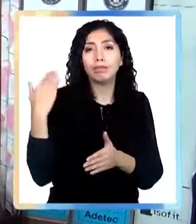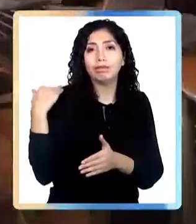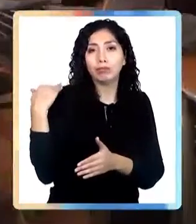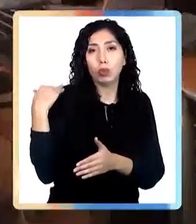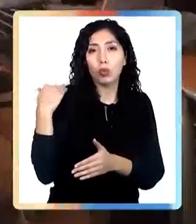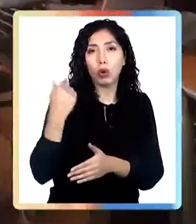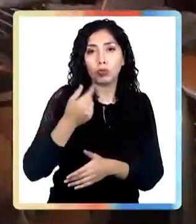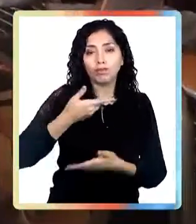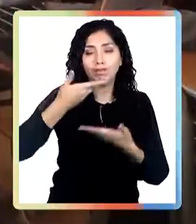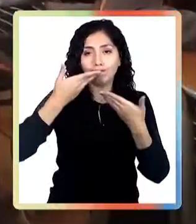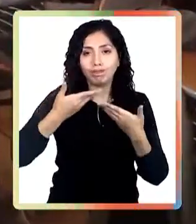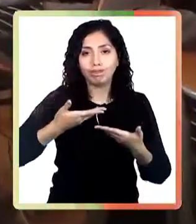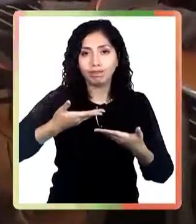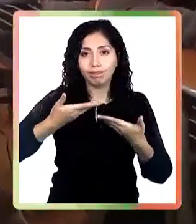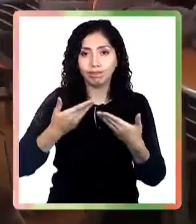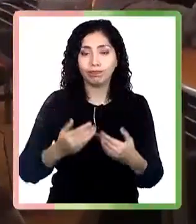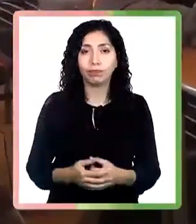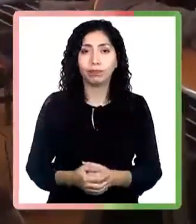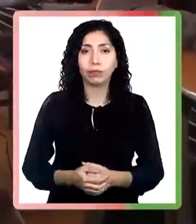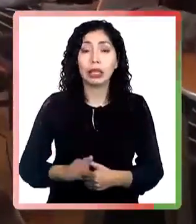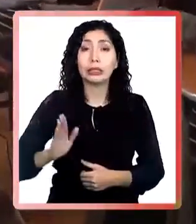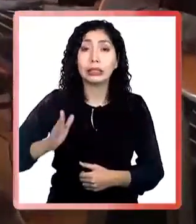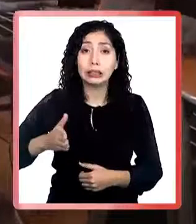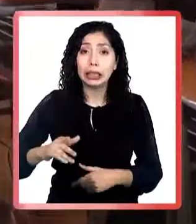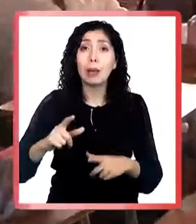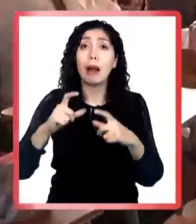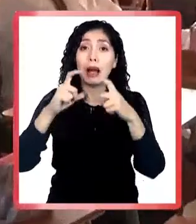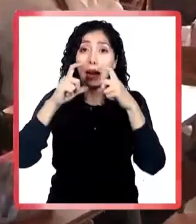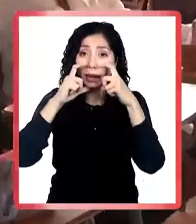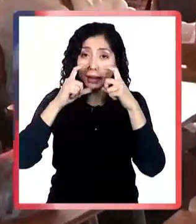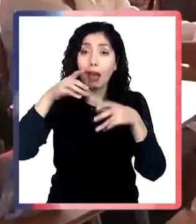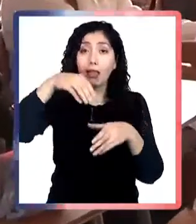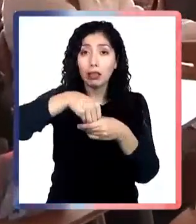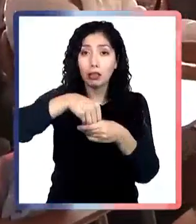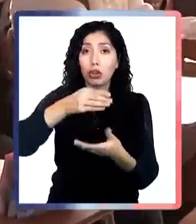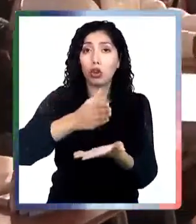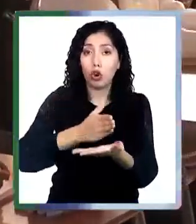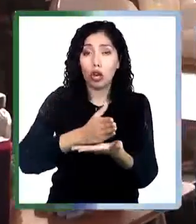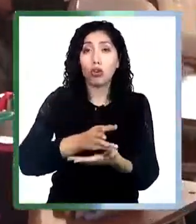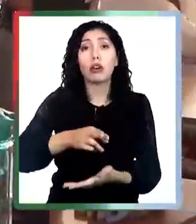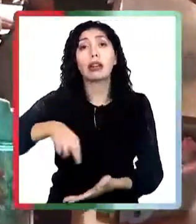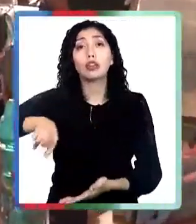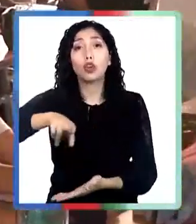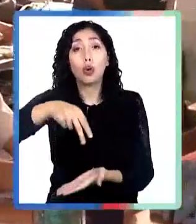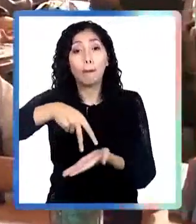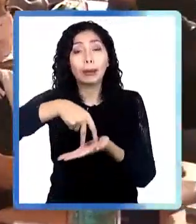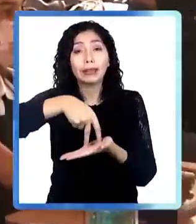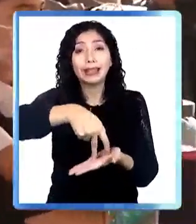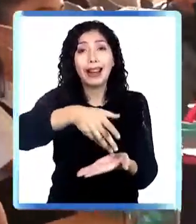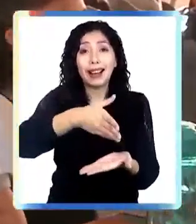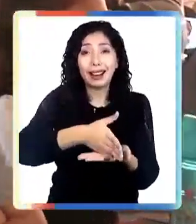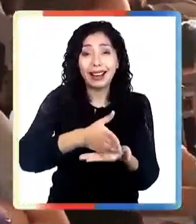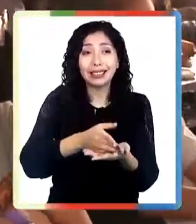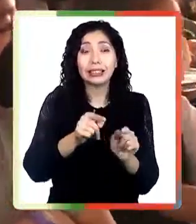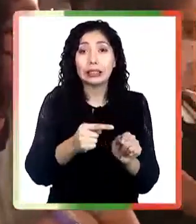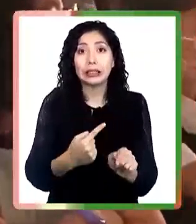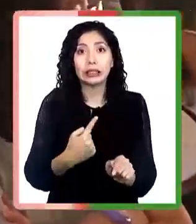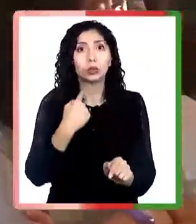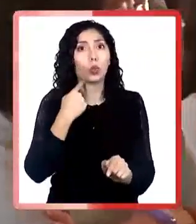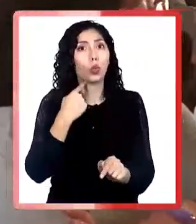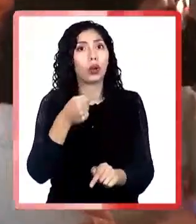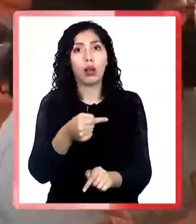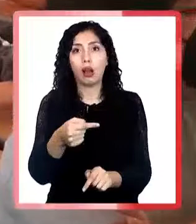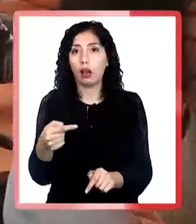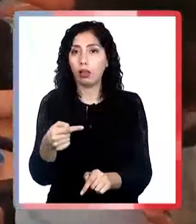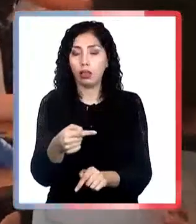es y aunque se sigue utilizando la mascarilla en los colegios el retorno a clases presenciales habría tenido un